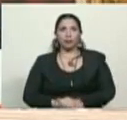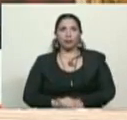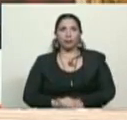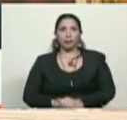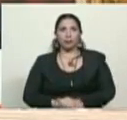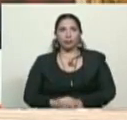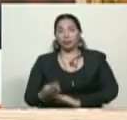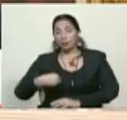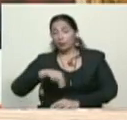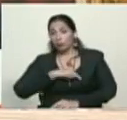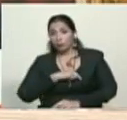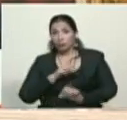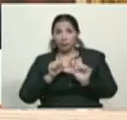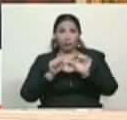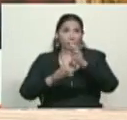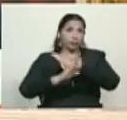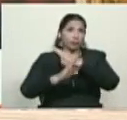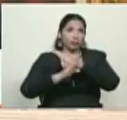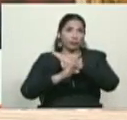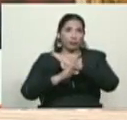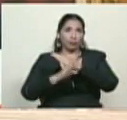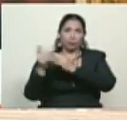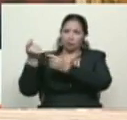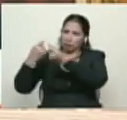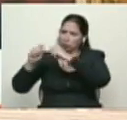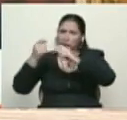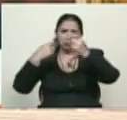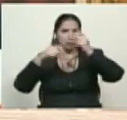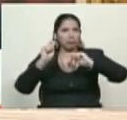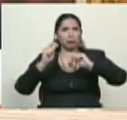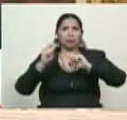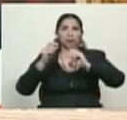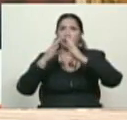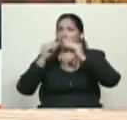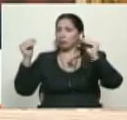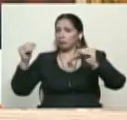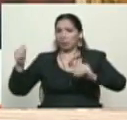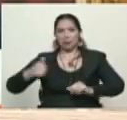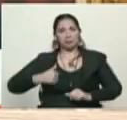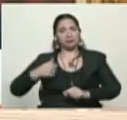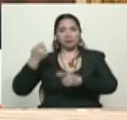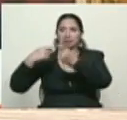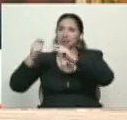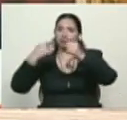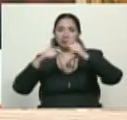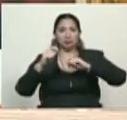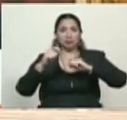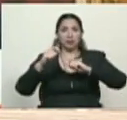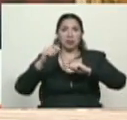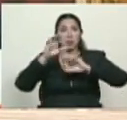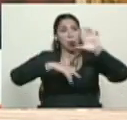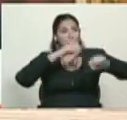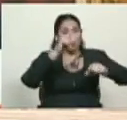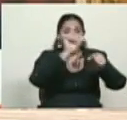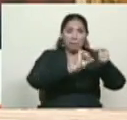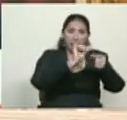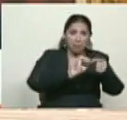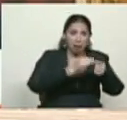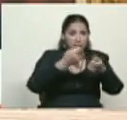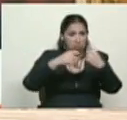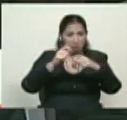Así que nosotros vamos a seguir vendiendo todo lo que haya que vender. Si nos compran papas, venderemos